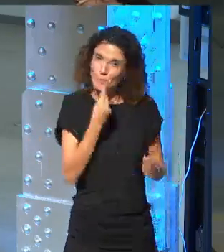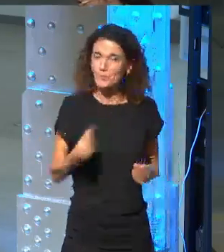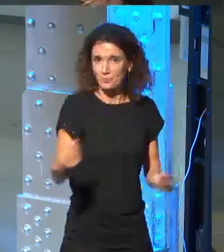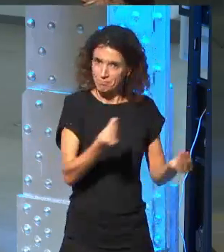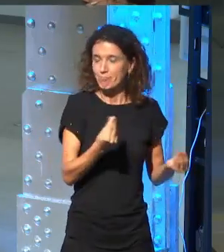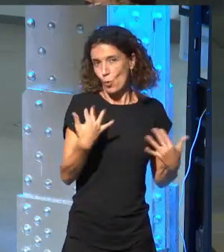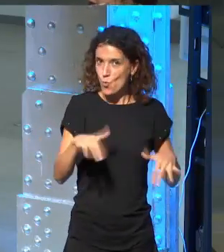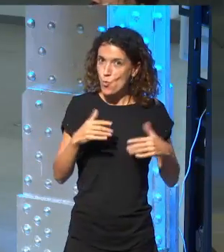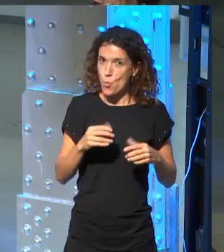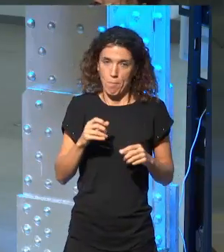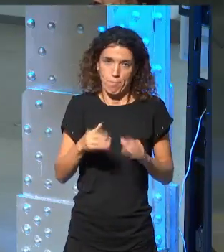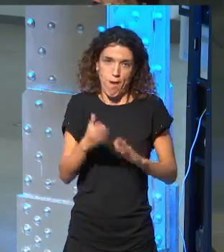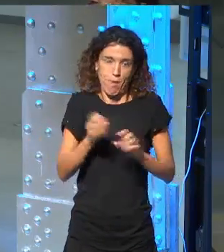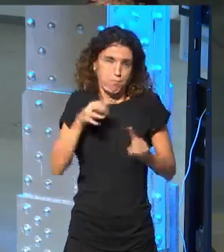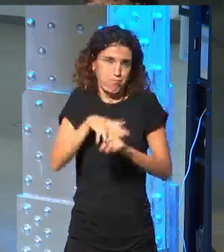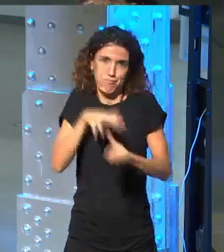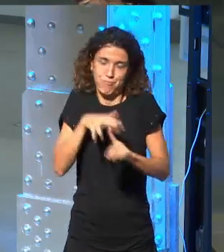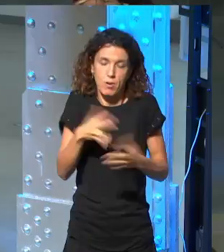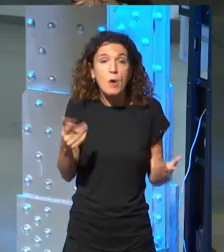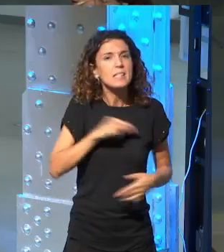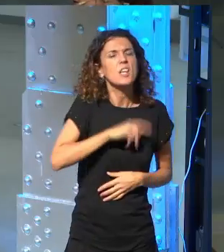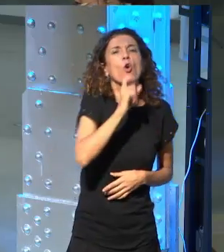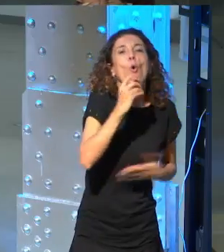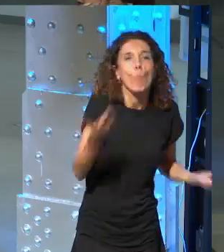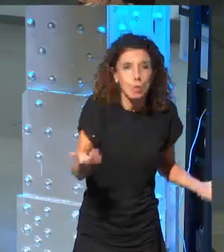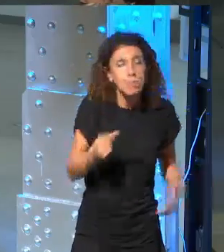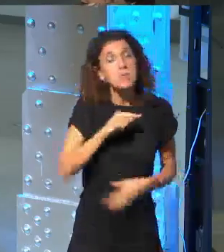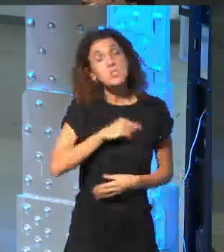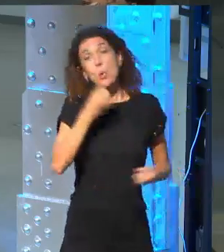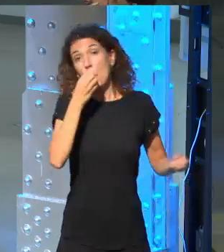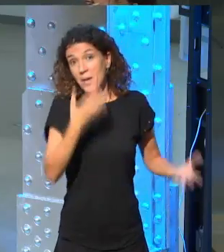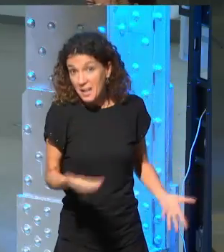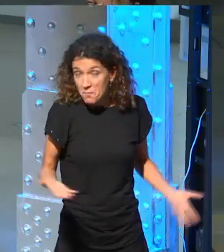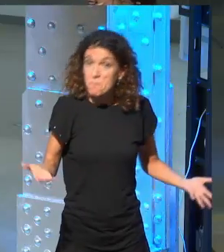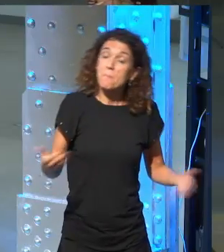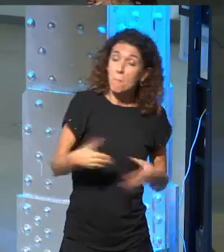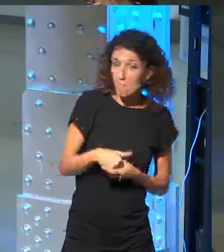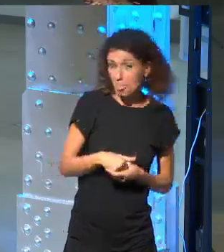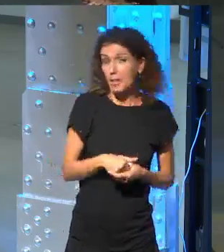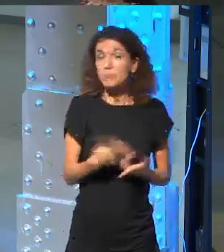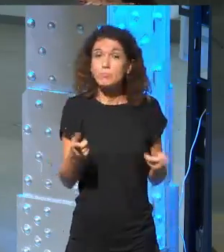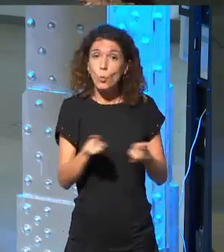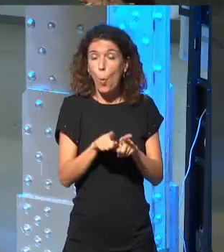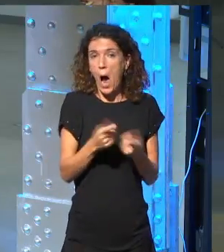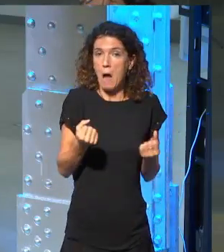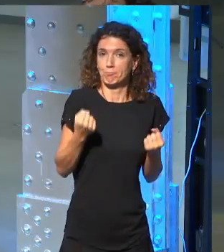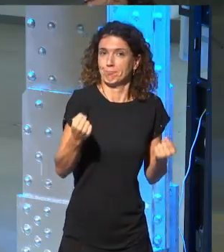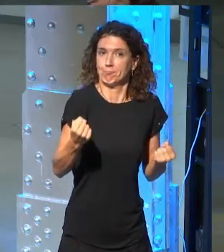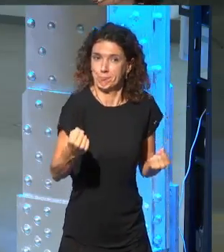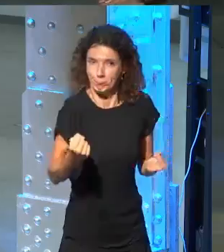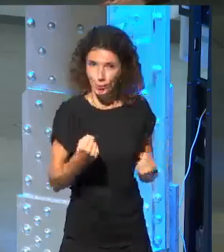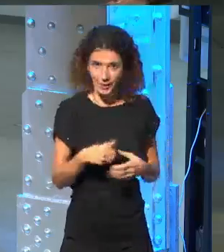Se notaba. Era como... ¿Y ahora cómo te sientes? Ahora me siento bueno, pues... Como... Un poco como Robin, ¿no? Está ahí.